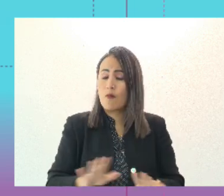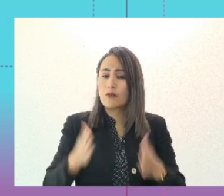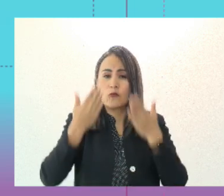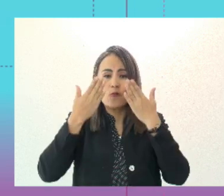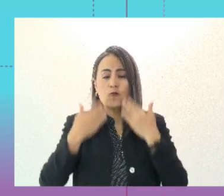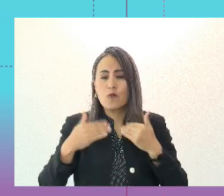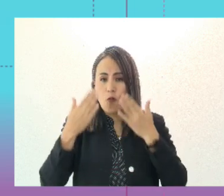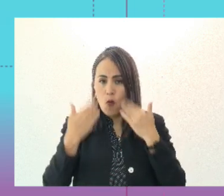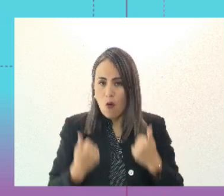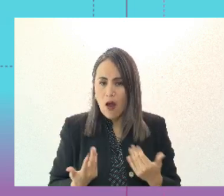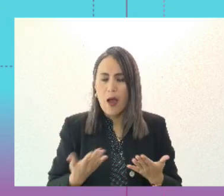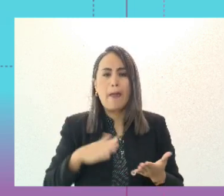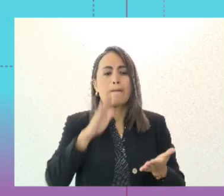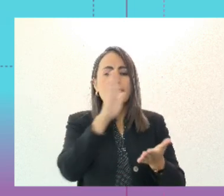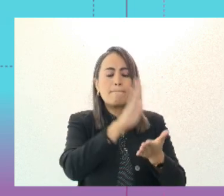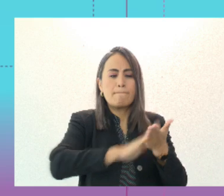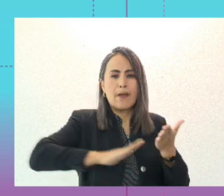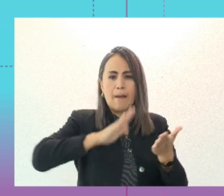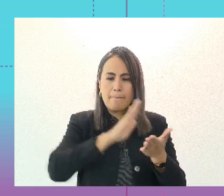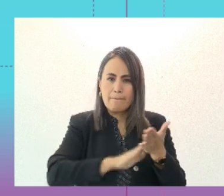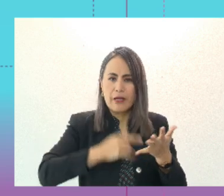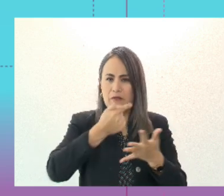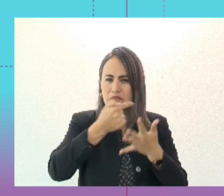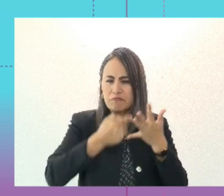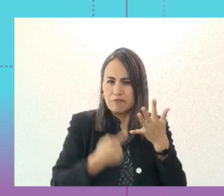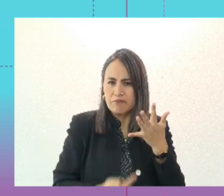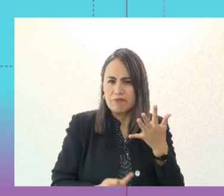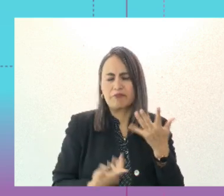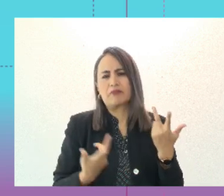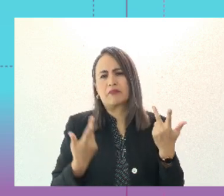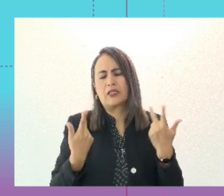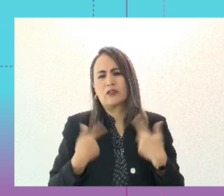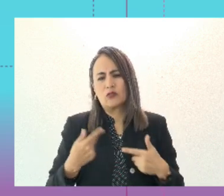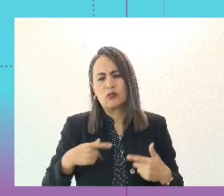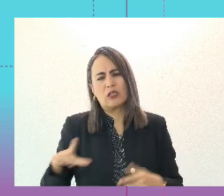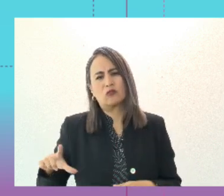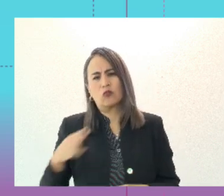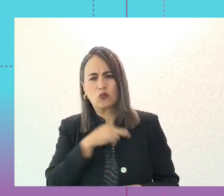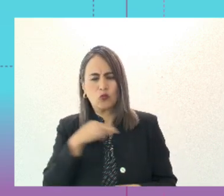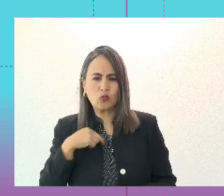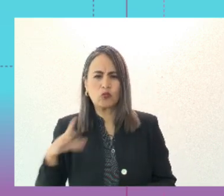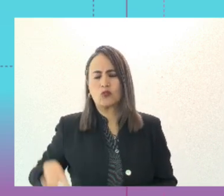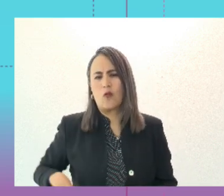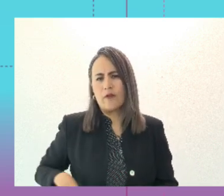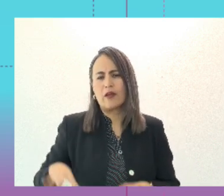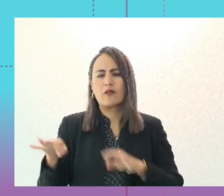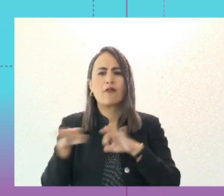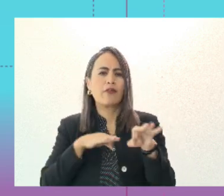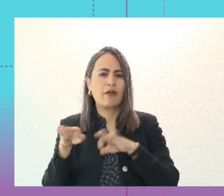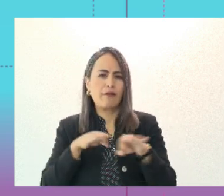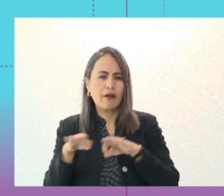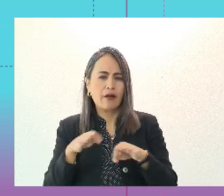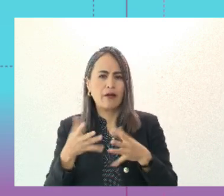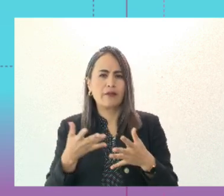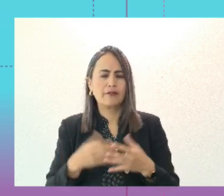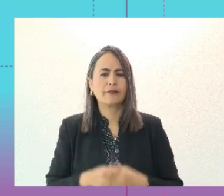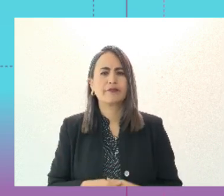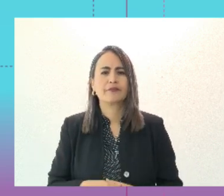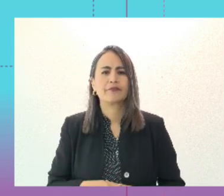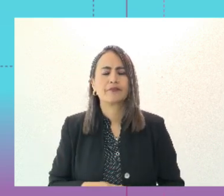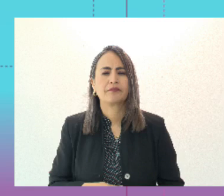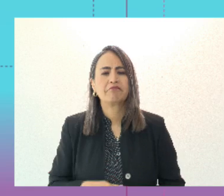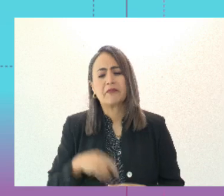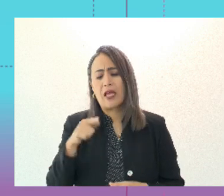den registro de esos actos administrativos como servidores públicos que vamos ejerciendo a lo largo de nuestra